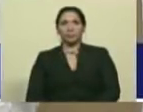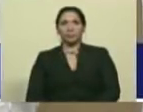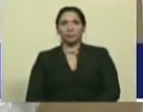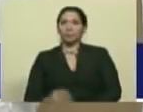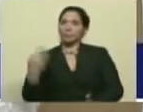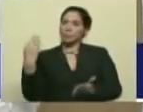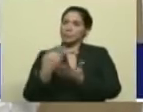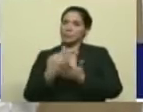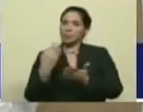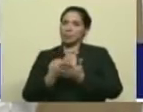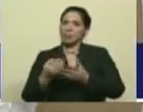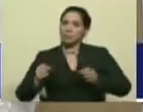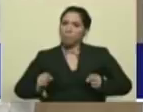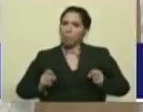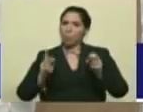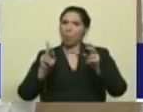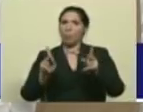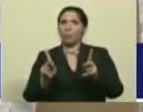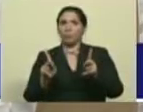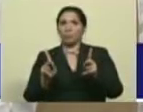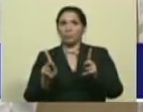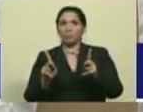Siempre es una oportunidad